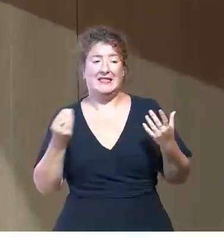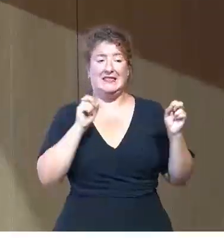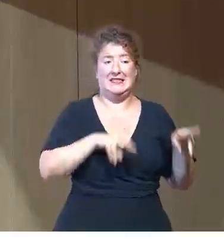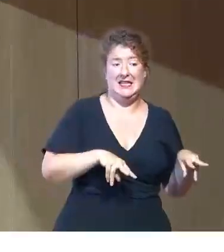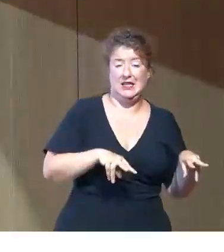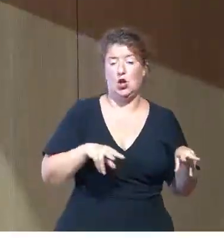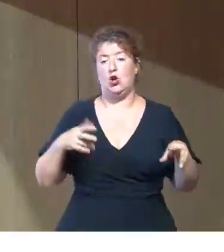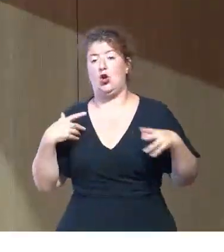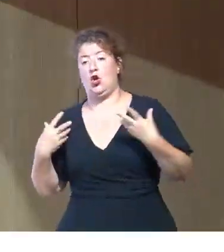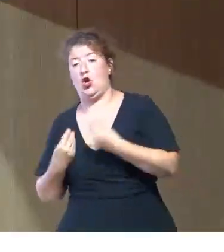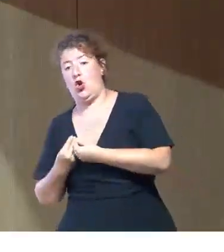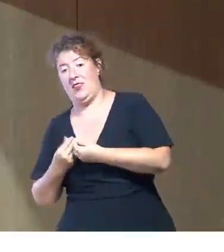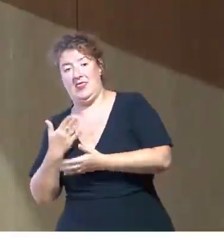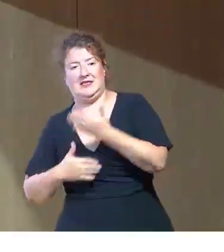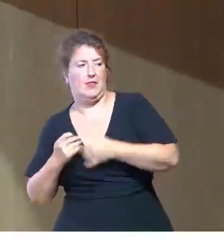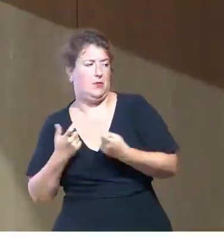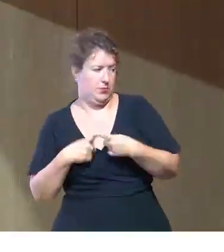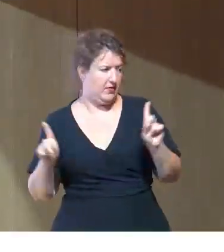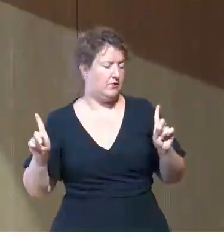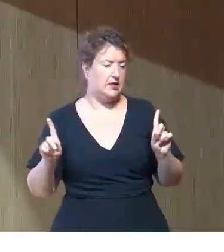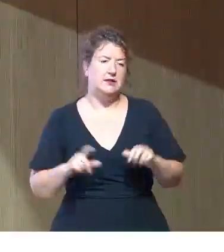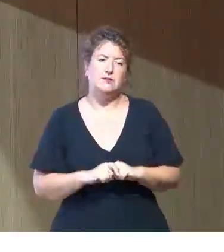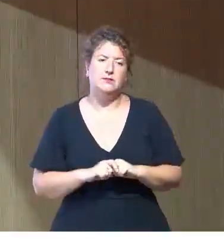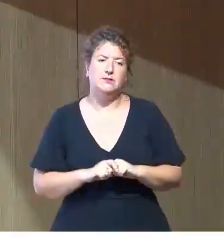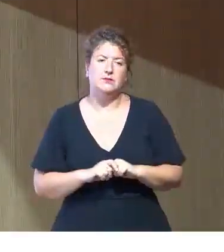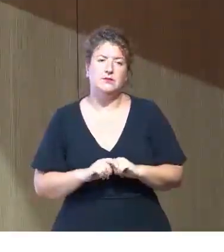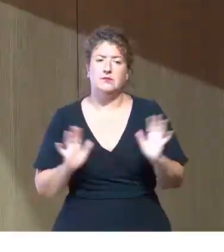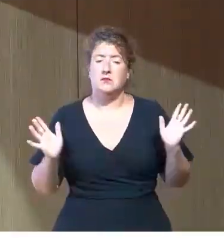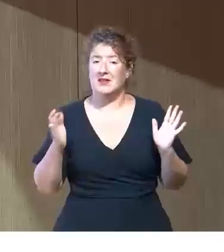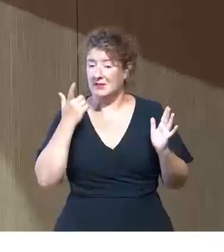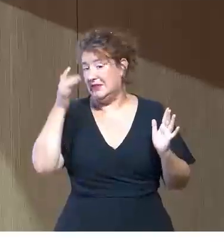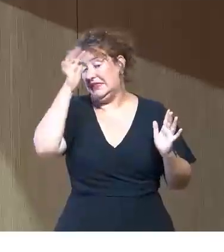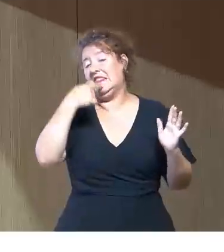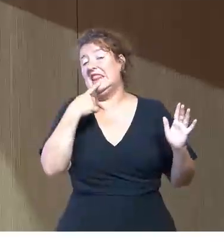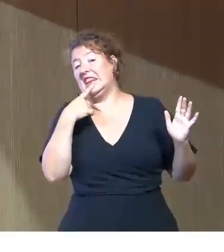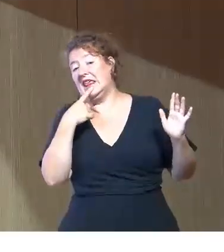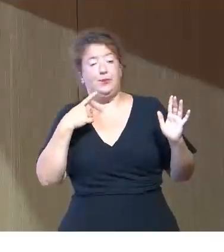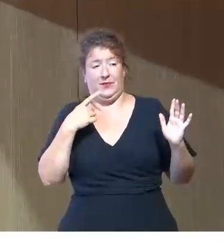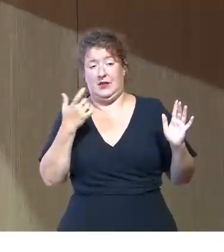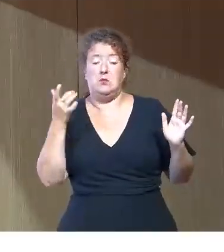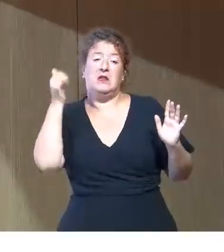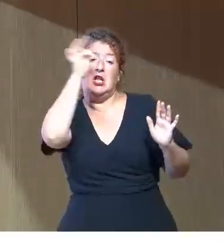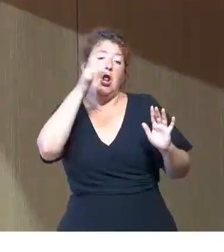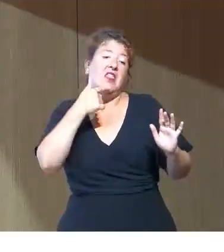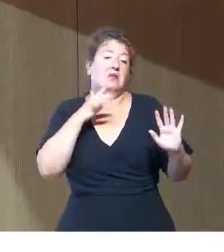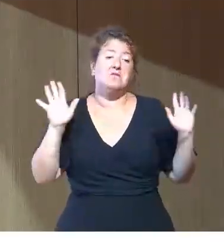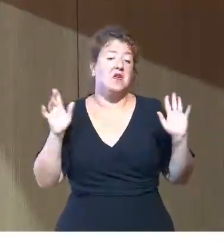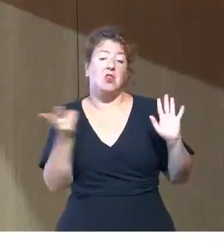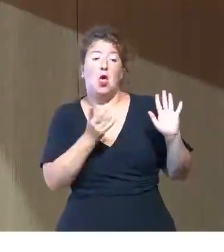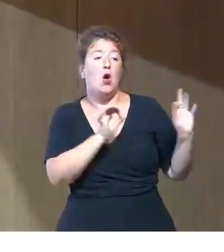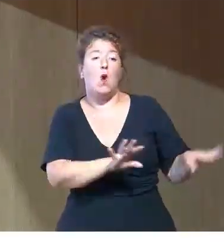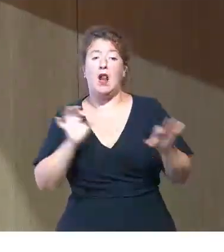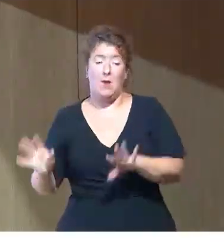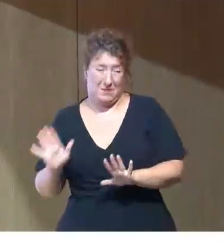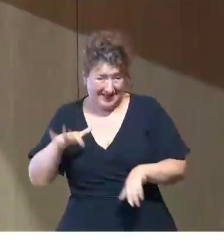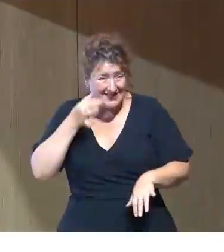y para los jóvenes con discapacidad en teoría no hay diferencia pero de facto lo hablábamos antes en la sala que